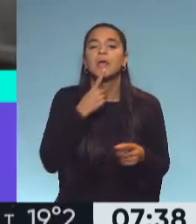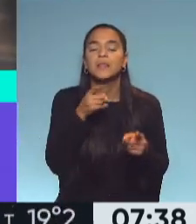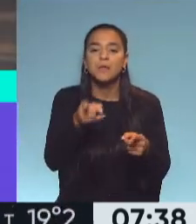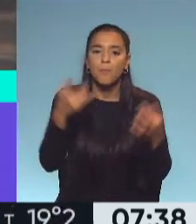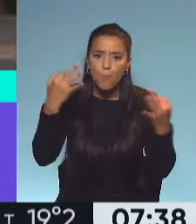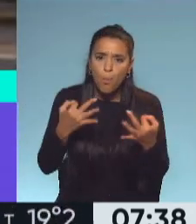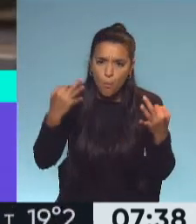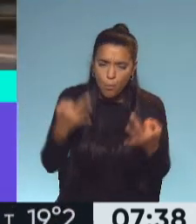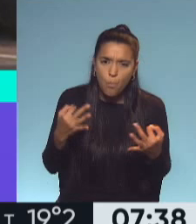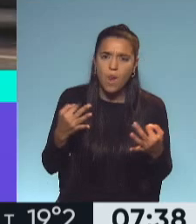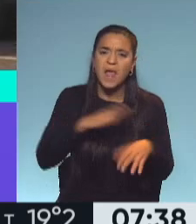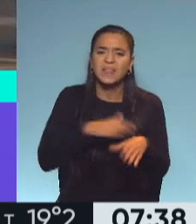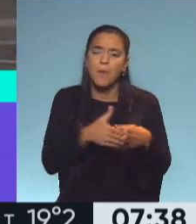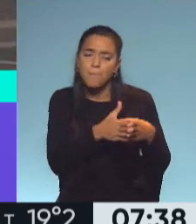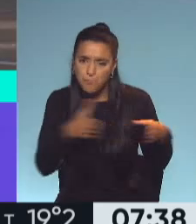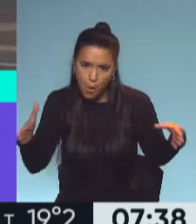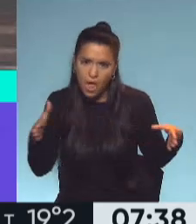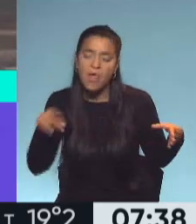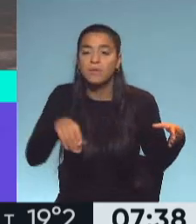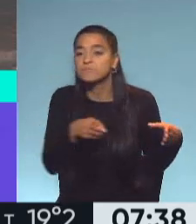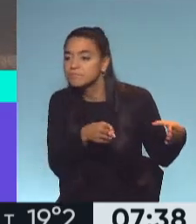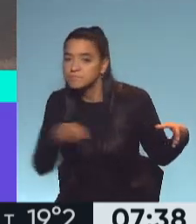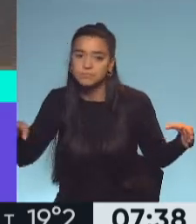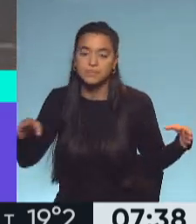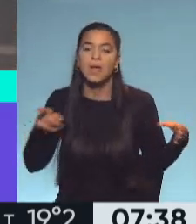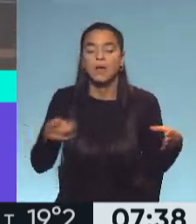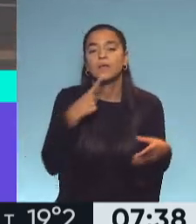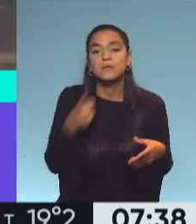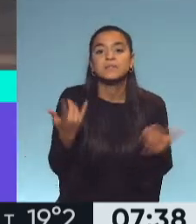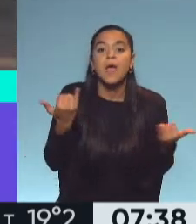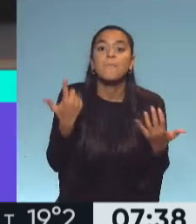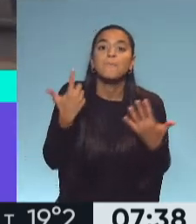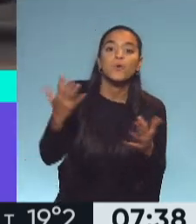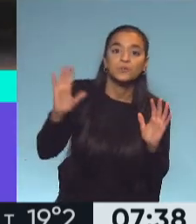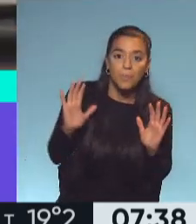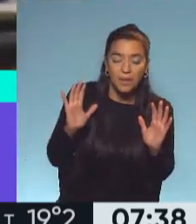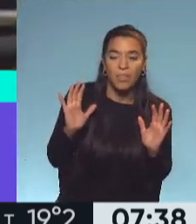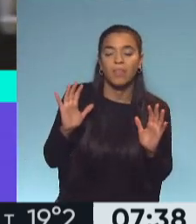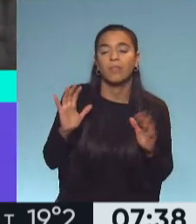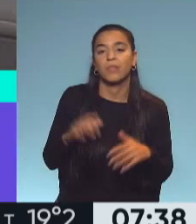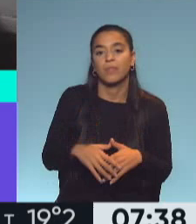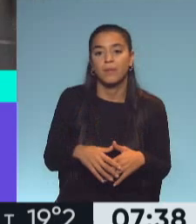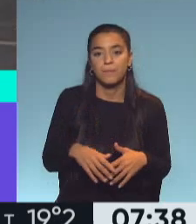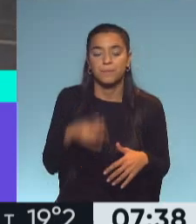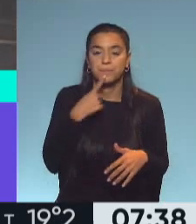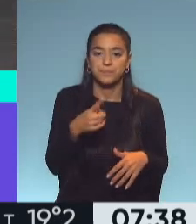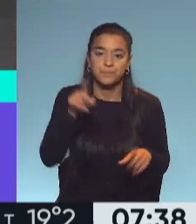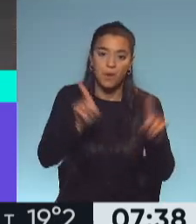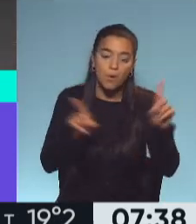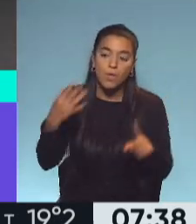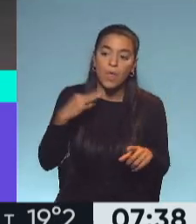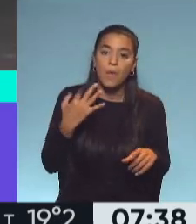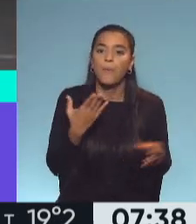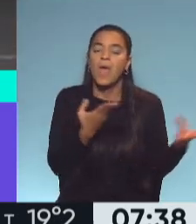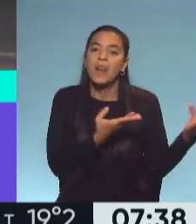buena y se está prolongando. Esa era la idea también, ante la alternativa de, en algunos casos, tener que